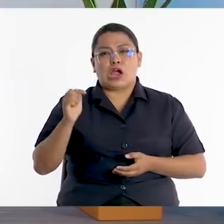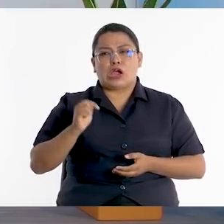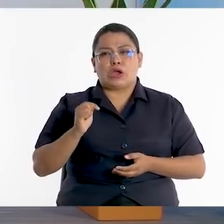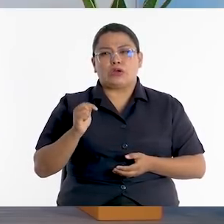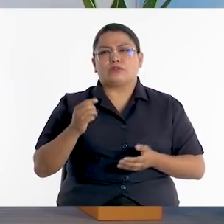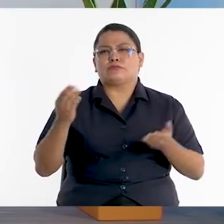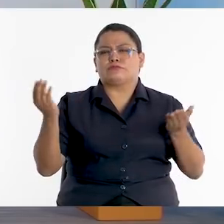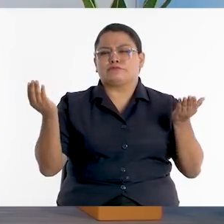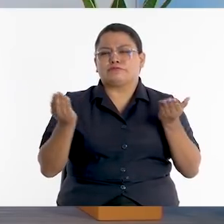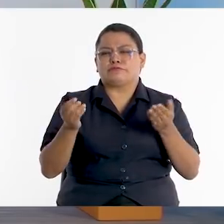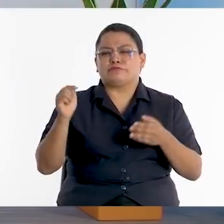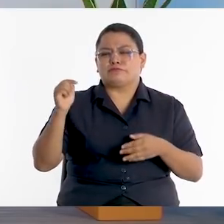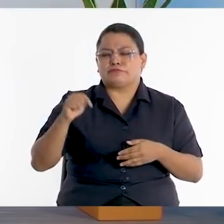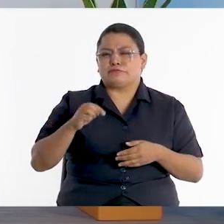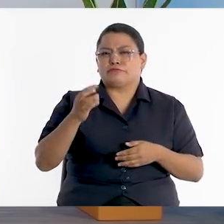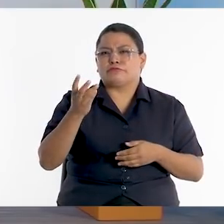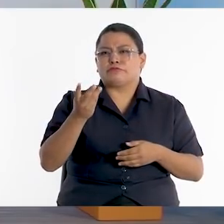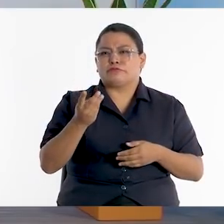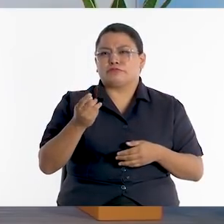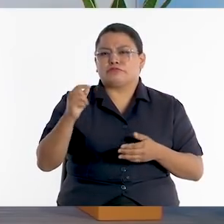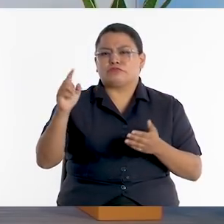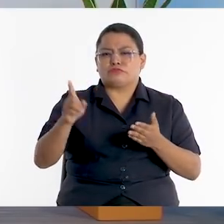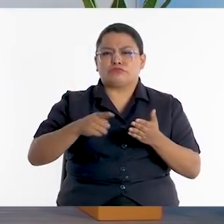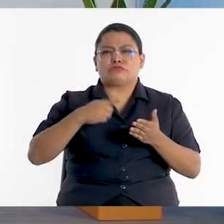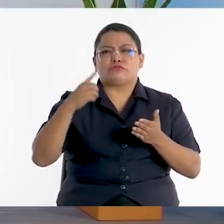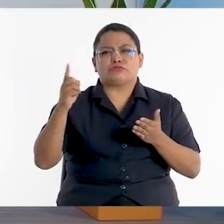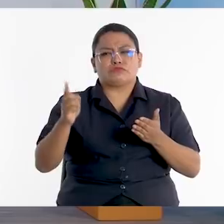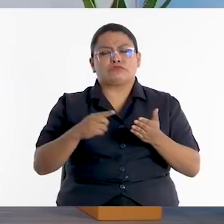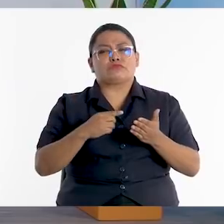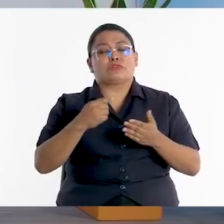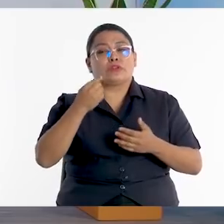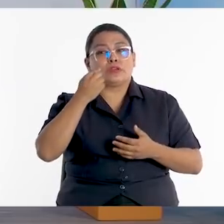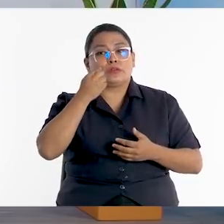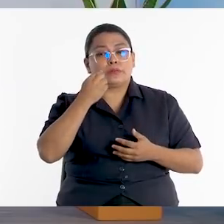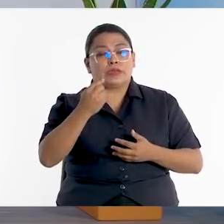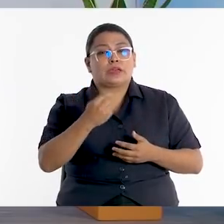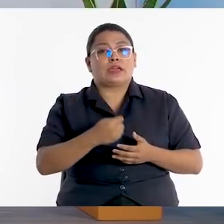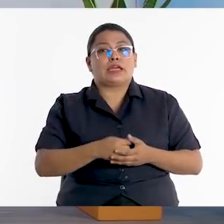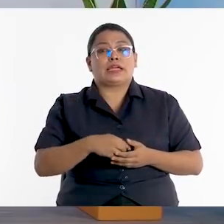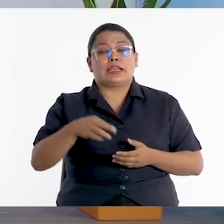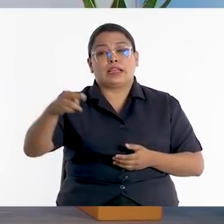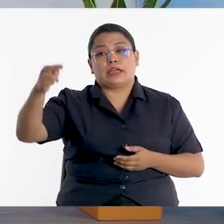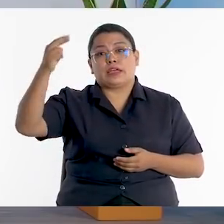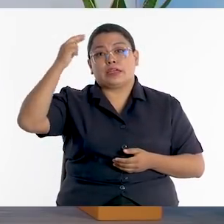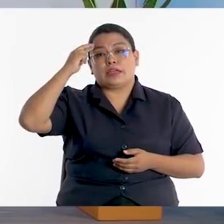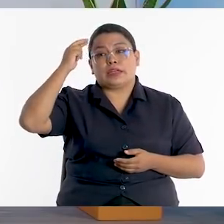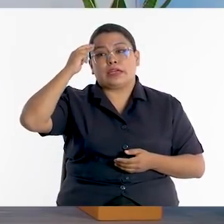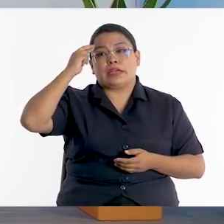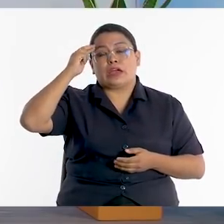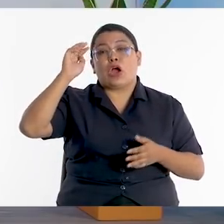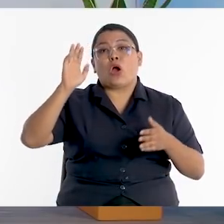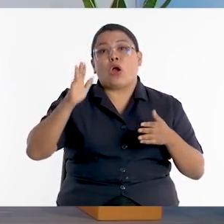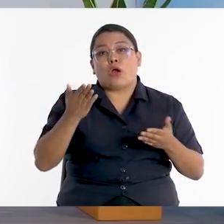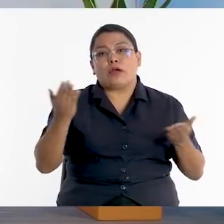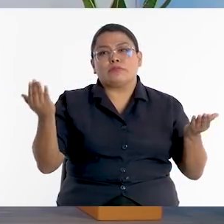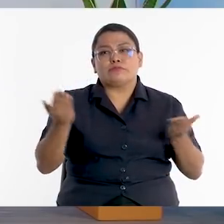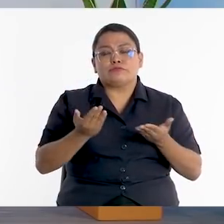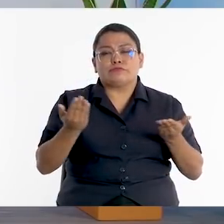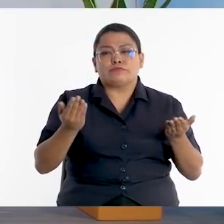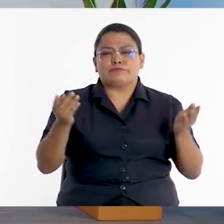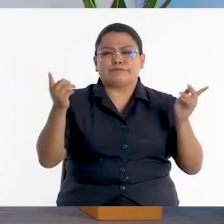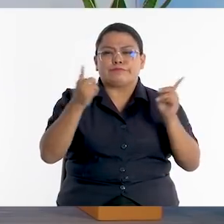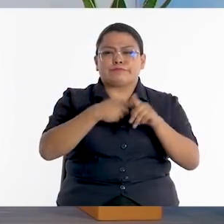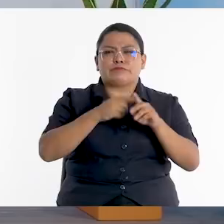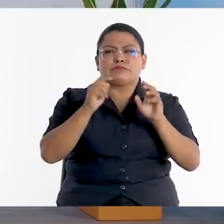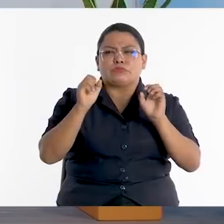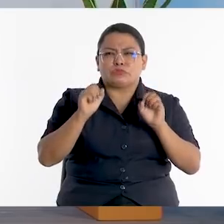Ahora, estar realizando estos cálculos cada vez, es decir, encontrar en este caso la razón o hacerlo